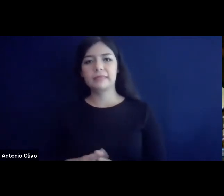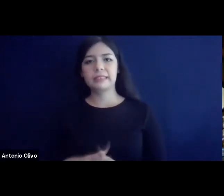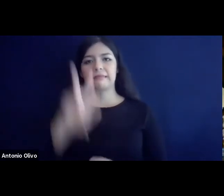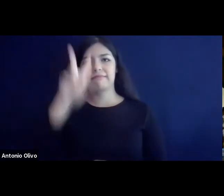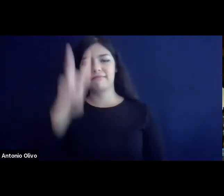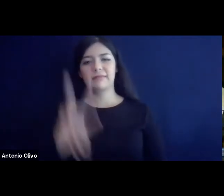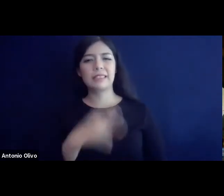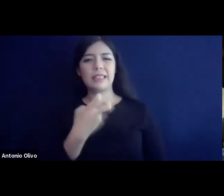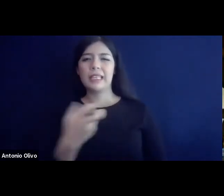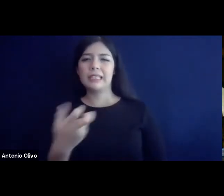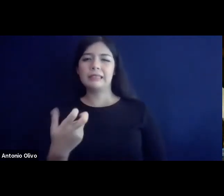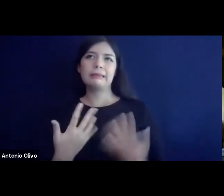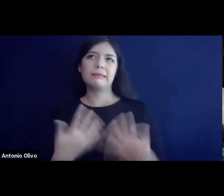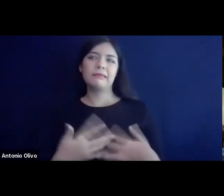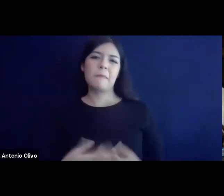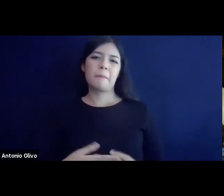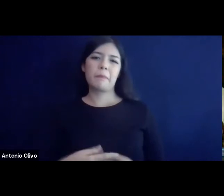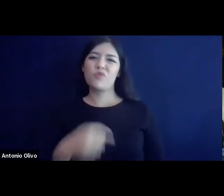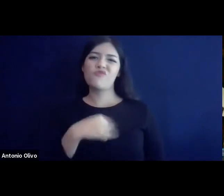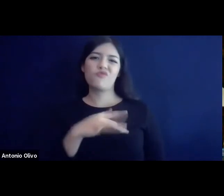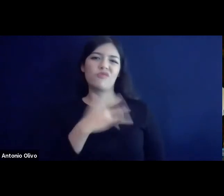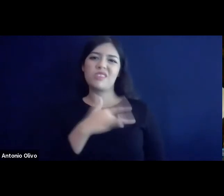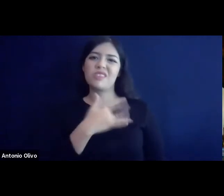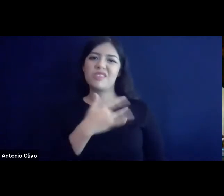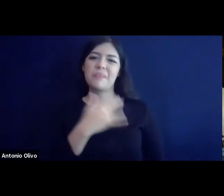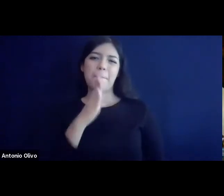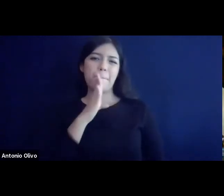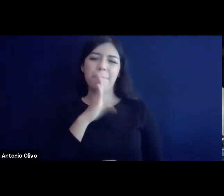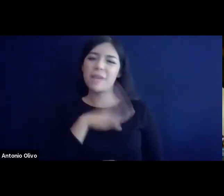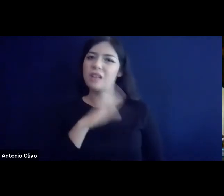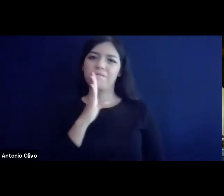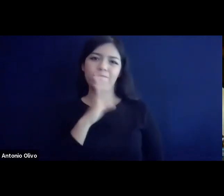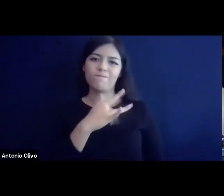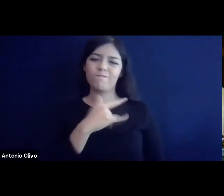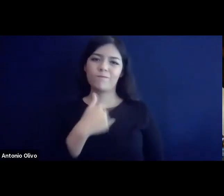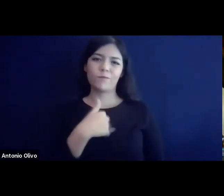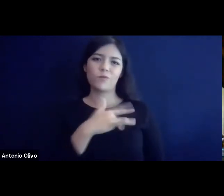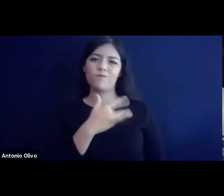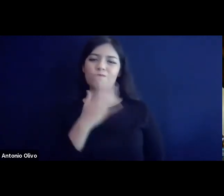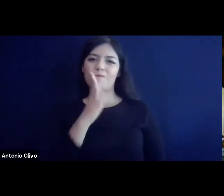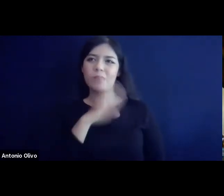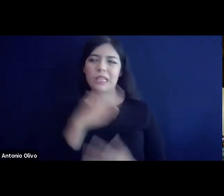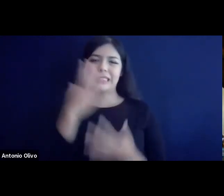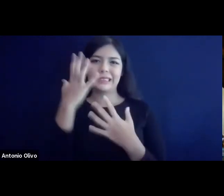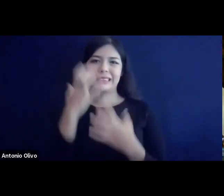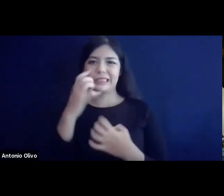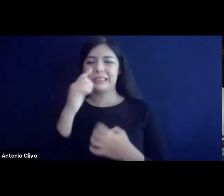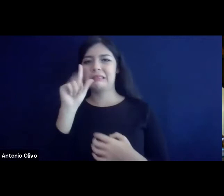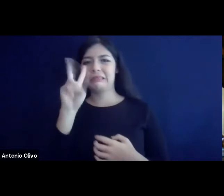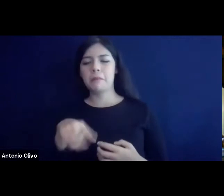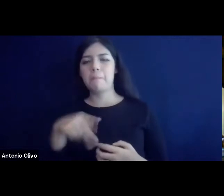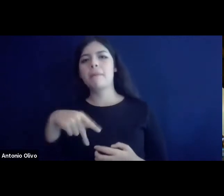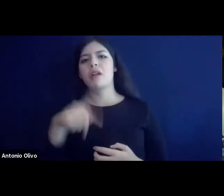En ese momento yo me sentí mal, pero ya después a la larga fui comprendiendo y viendo todo cómo se dieron las